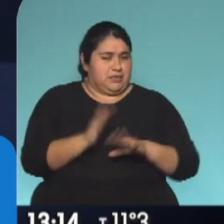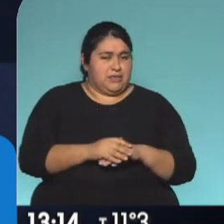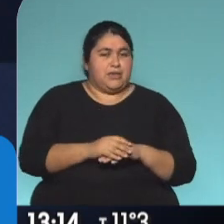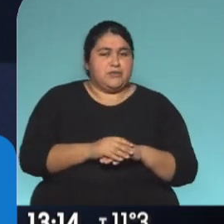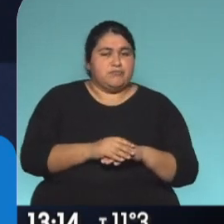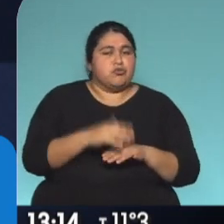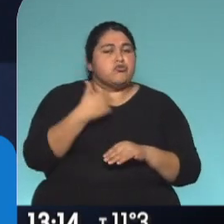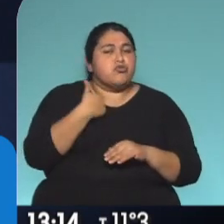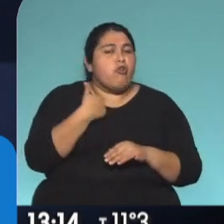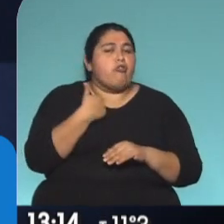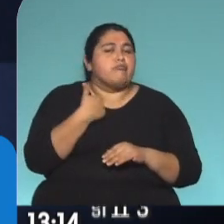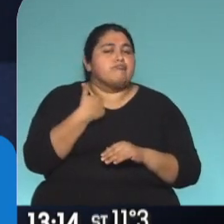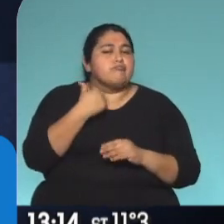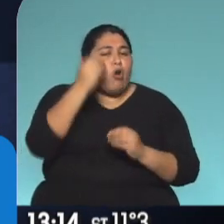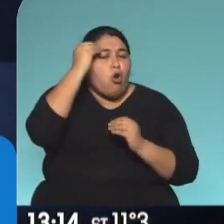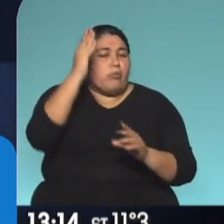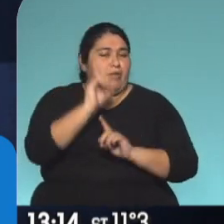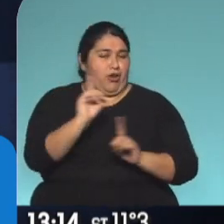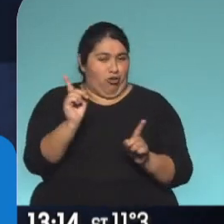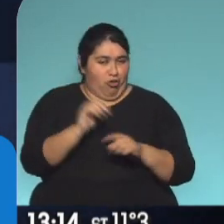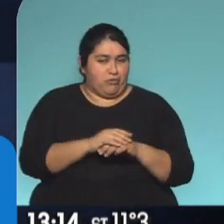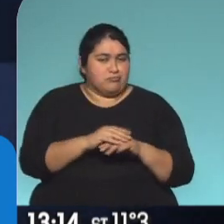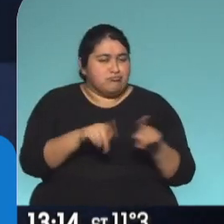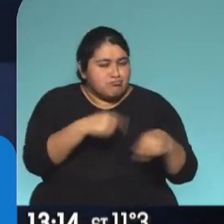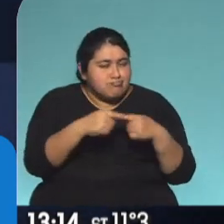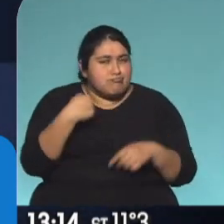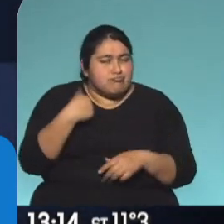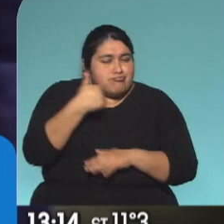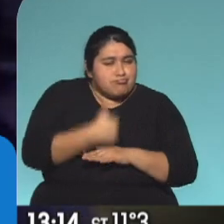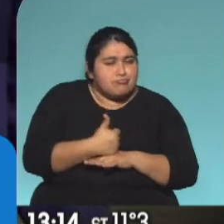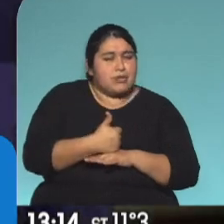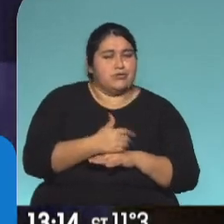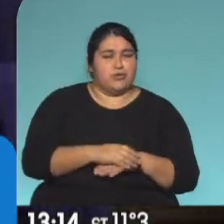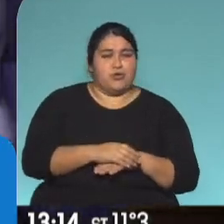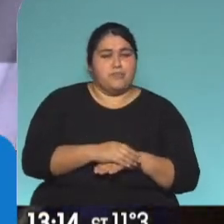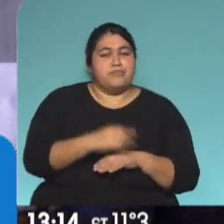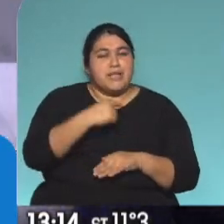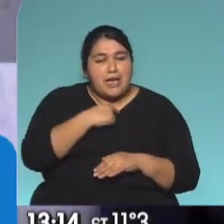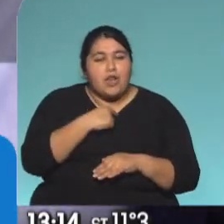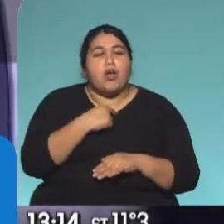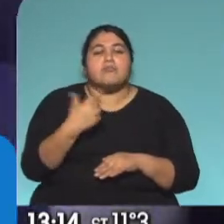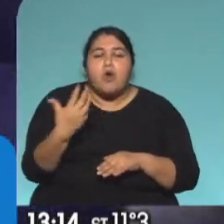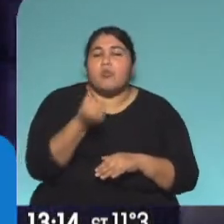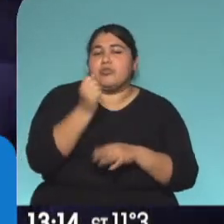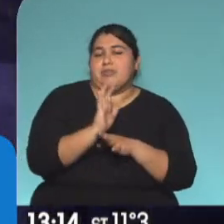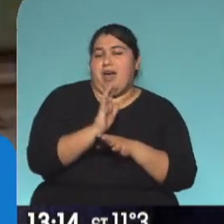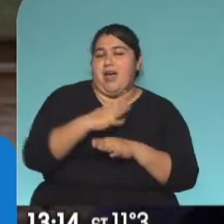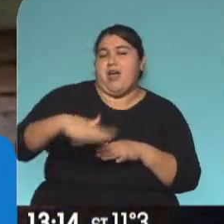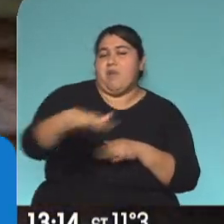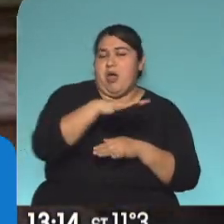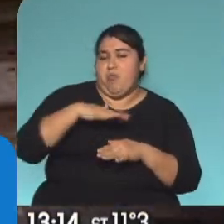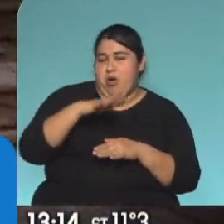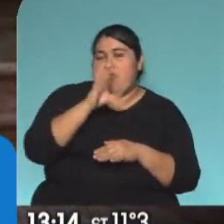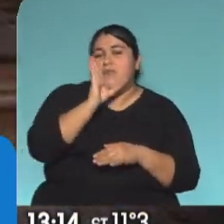never forget the people, the working people of this country, because that's what I come from. And that, given just half a